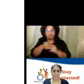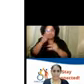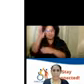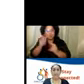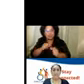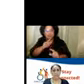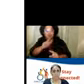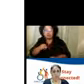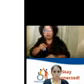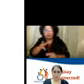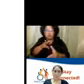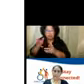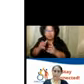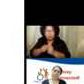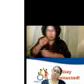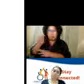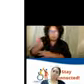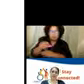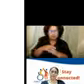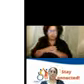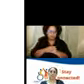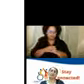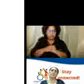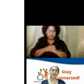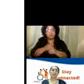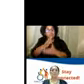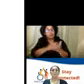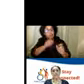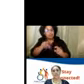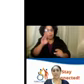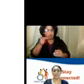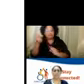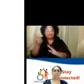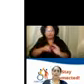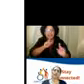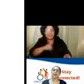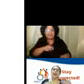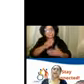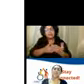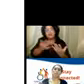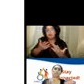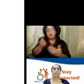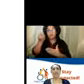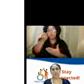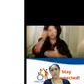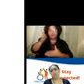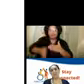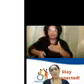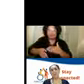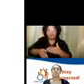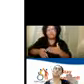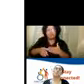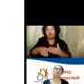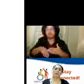pregunta, pues tenemos personal listos para responder. Algunas de las preguntas serán respondidas al vivo y algunos serán